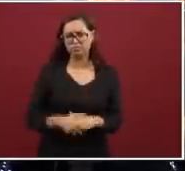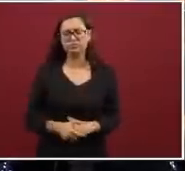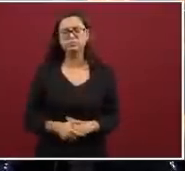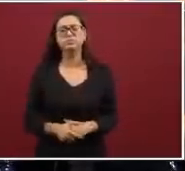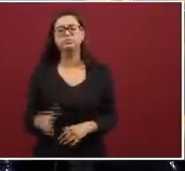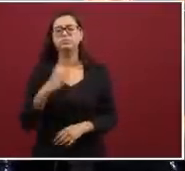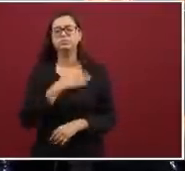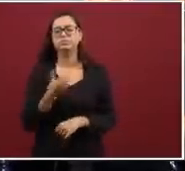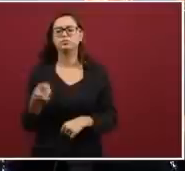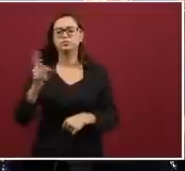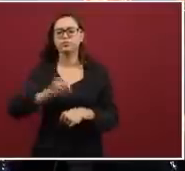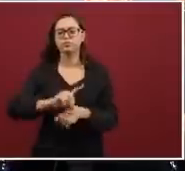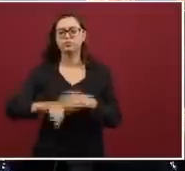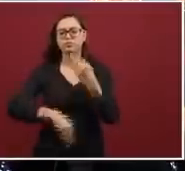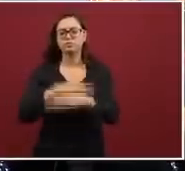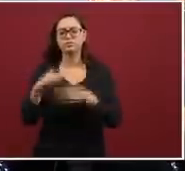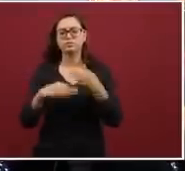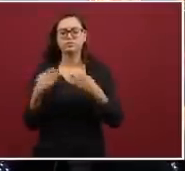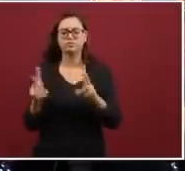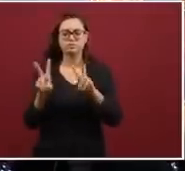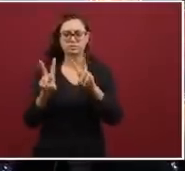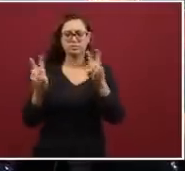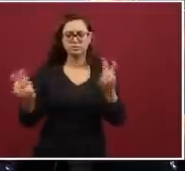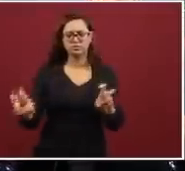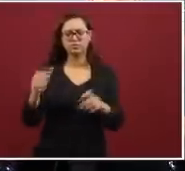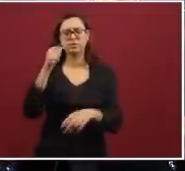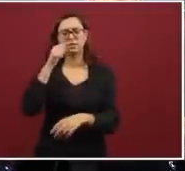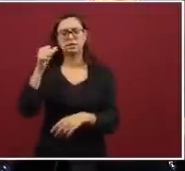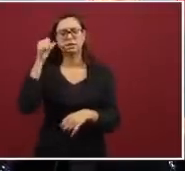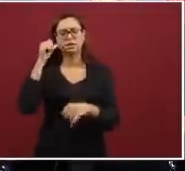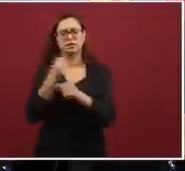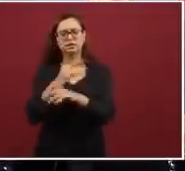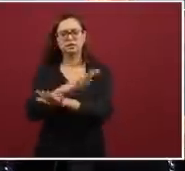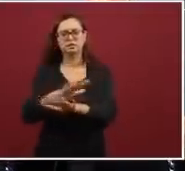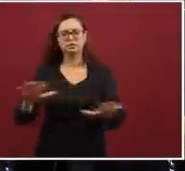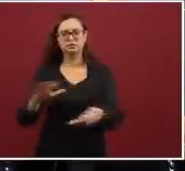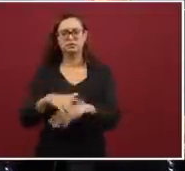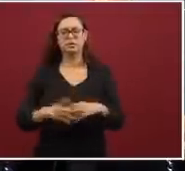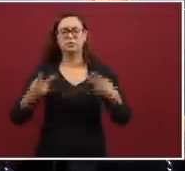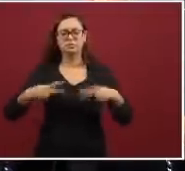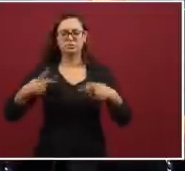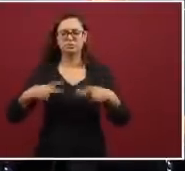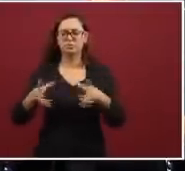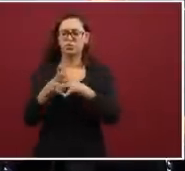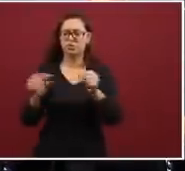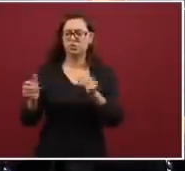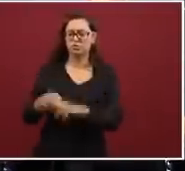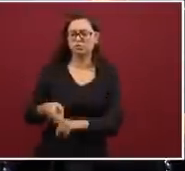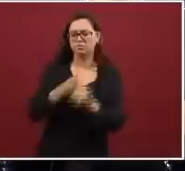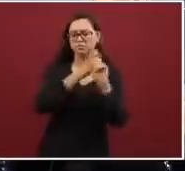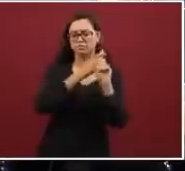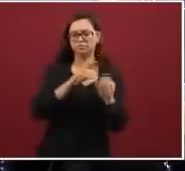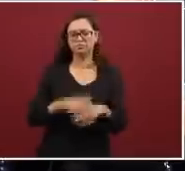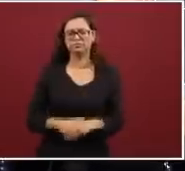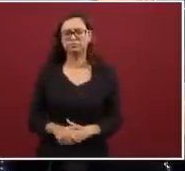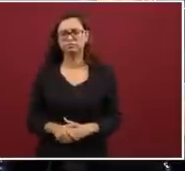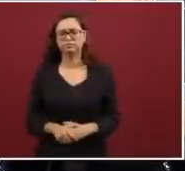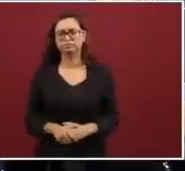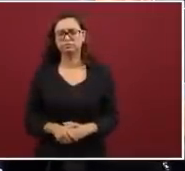todos. Retomando el tema del informe de las personas desaparecidas,